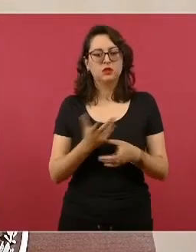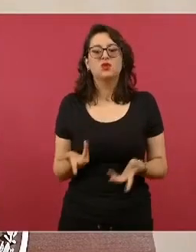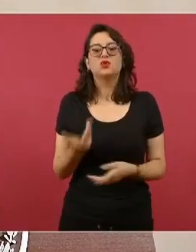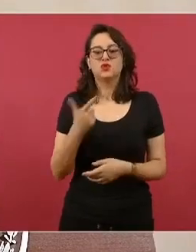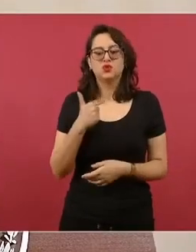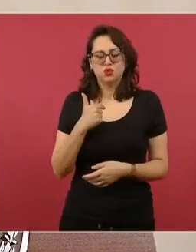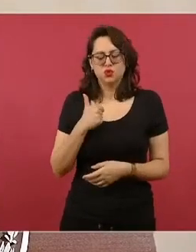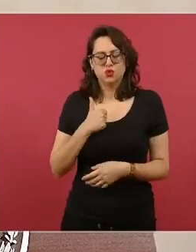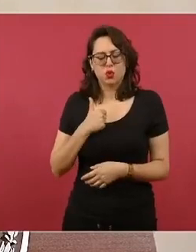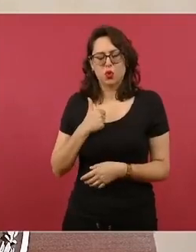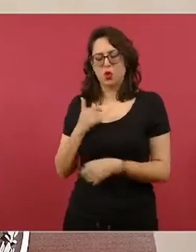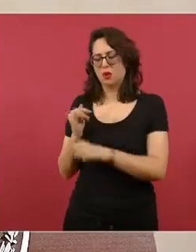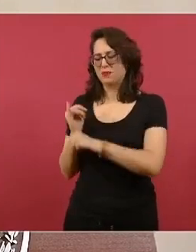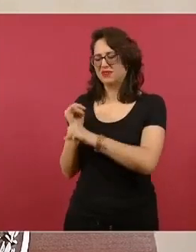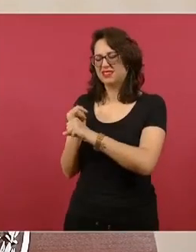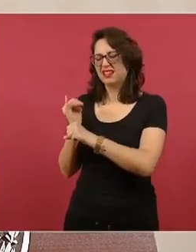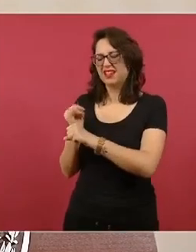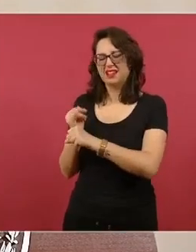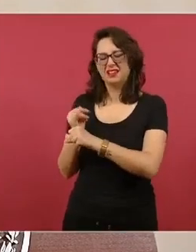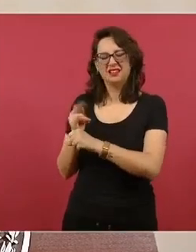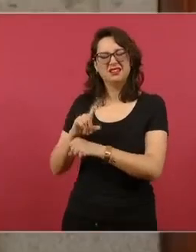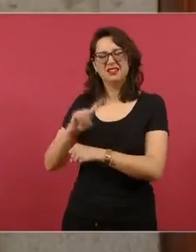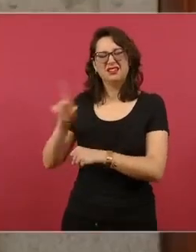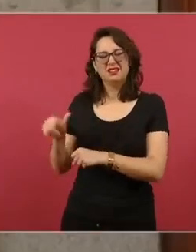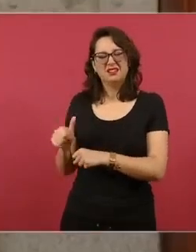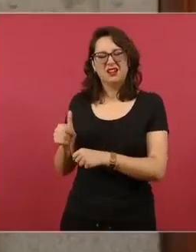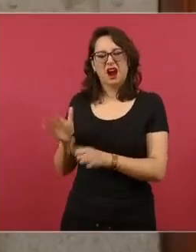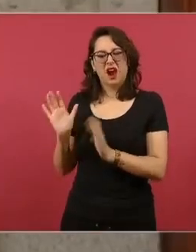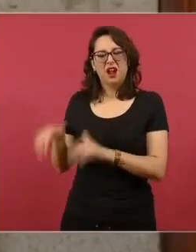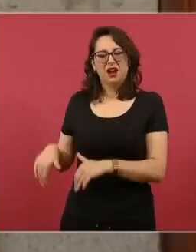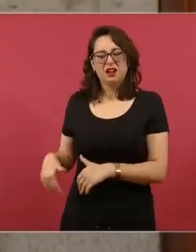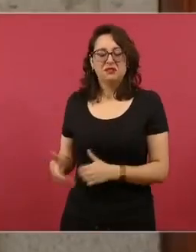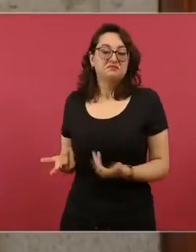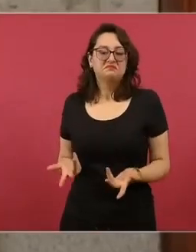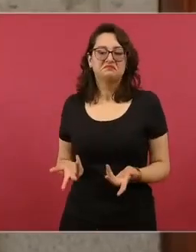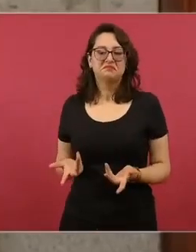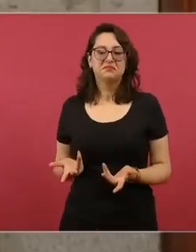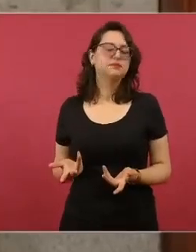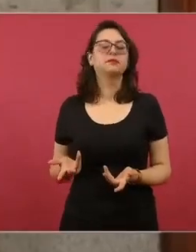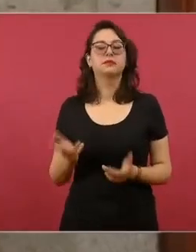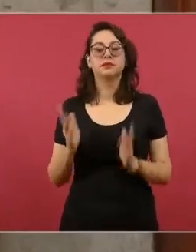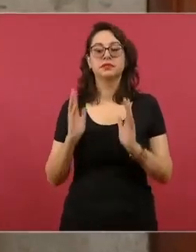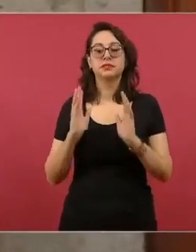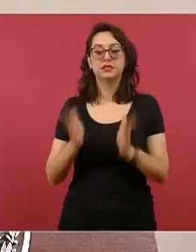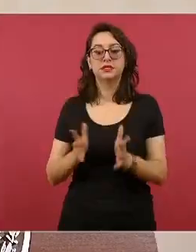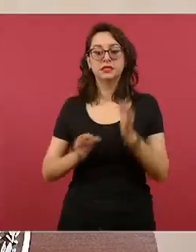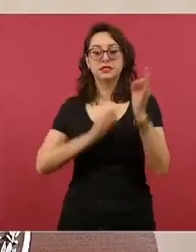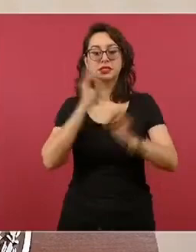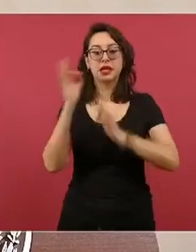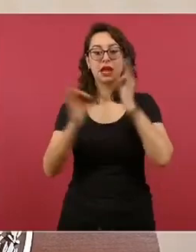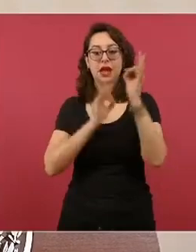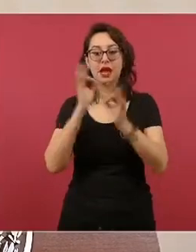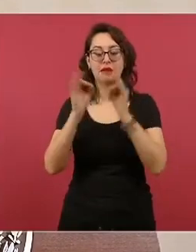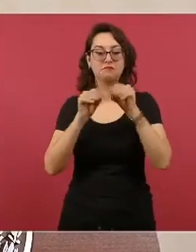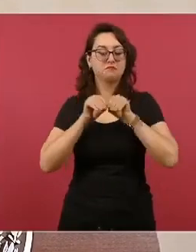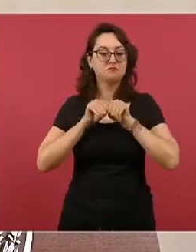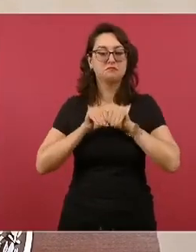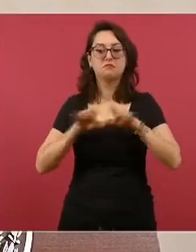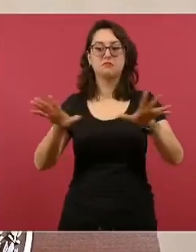después, pero dije ya, porque además ya era la veda y no iba yo a